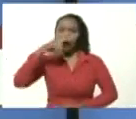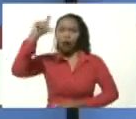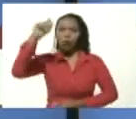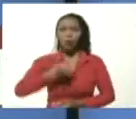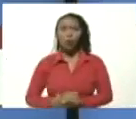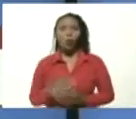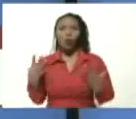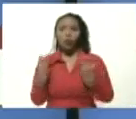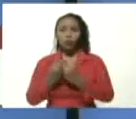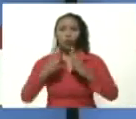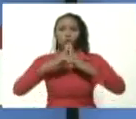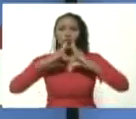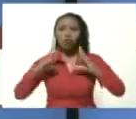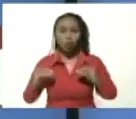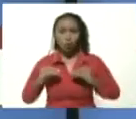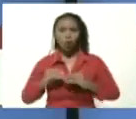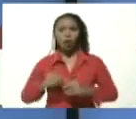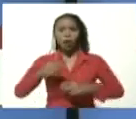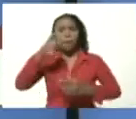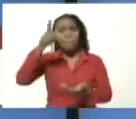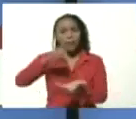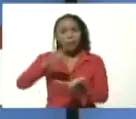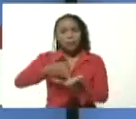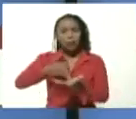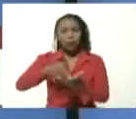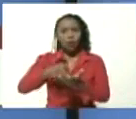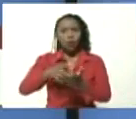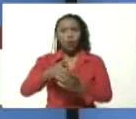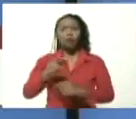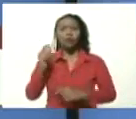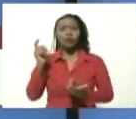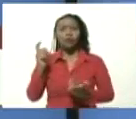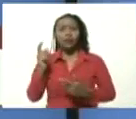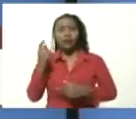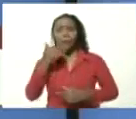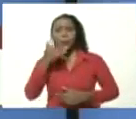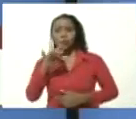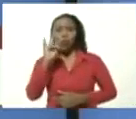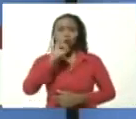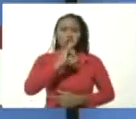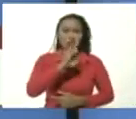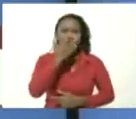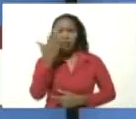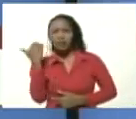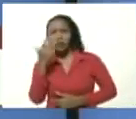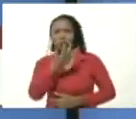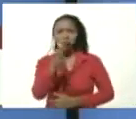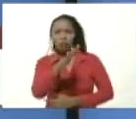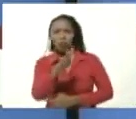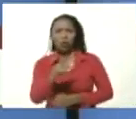con todos los candidatos y las candidatas. Creo que fue el lunes pasado, el martes pasado,